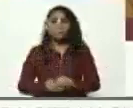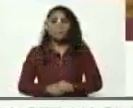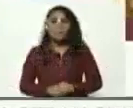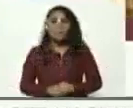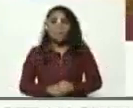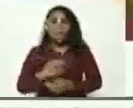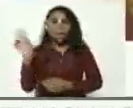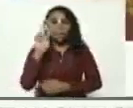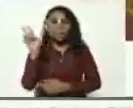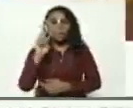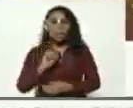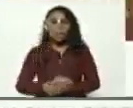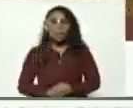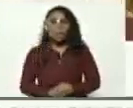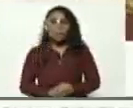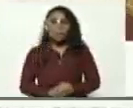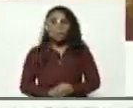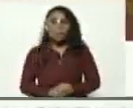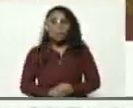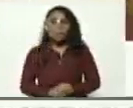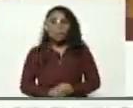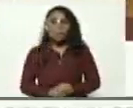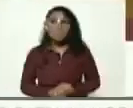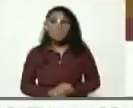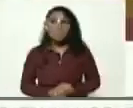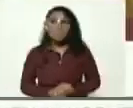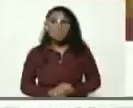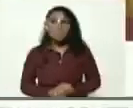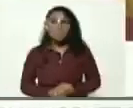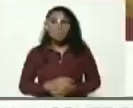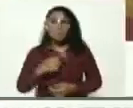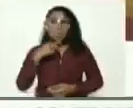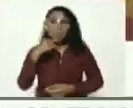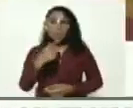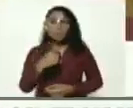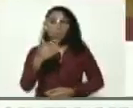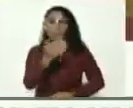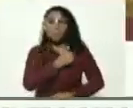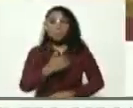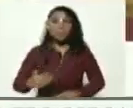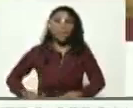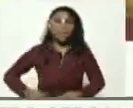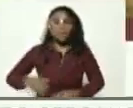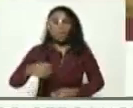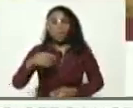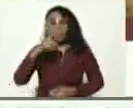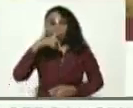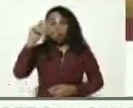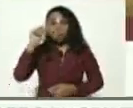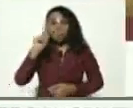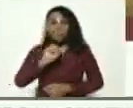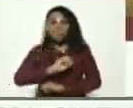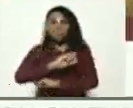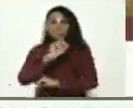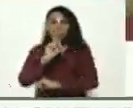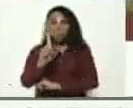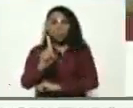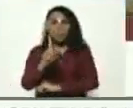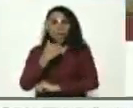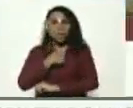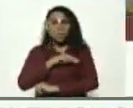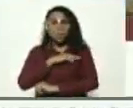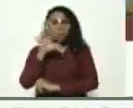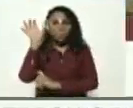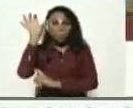a Venezuela. Y como ha dicho el presidente Nicolás Maduro y ha preguntado a nuestro